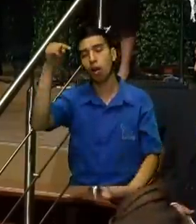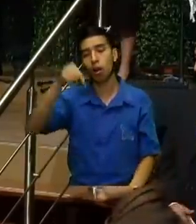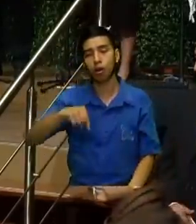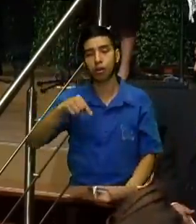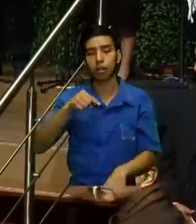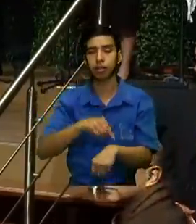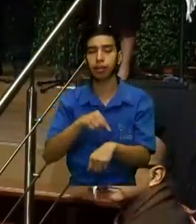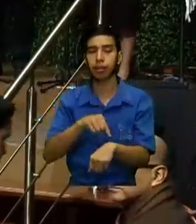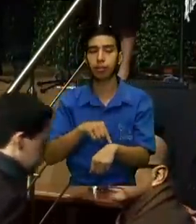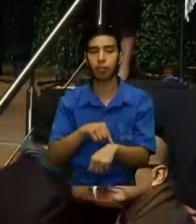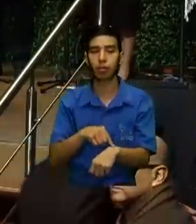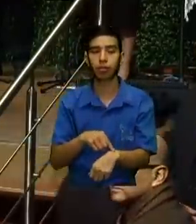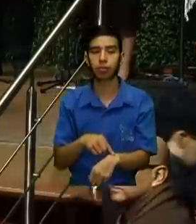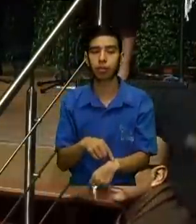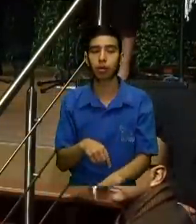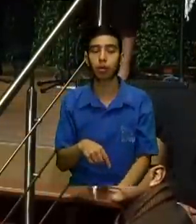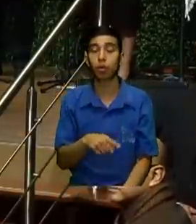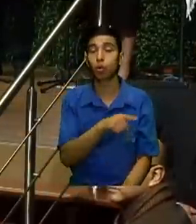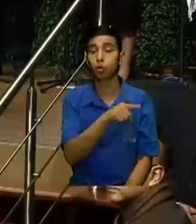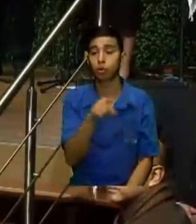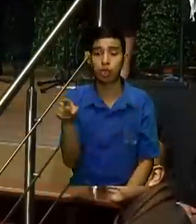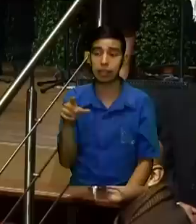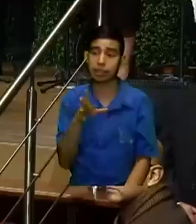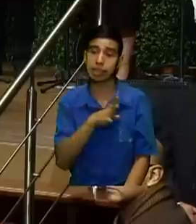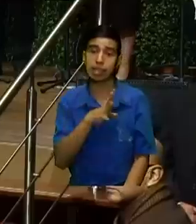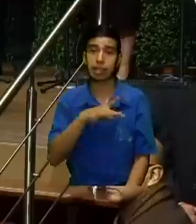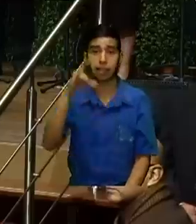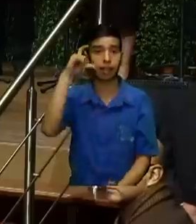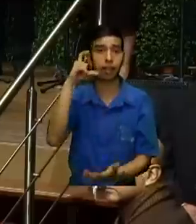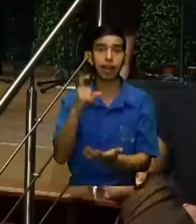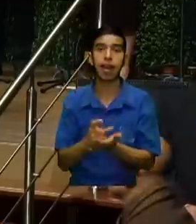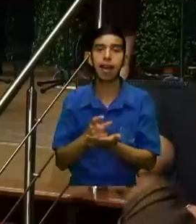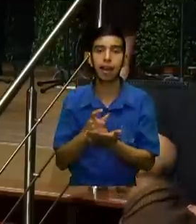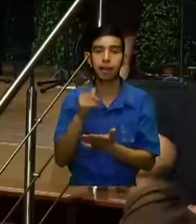que hacer es creer en el Señor Jesucristo.